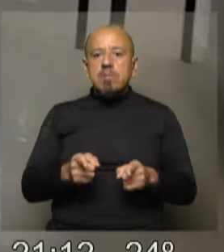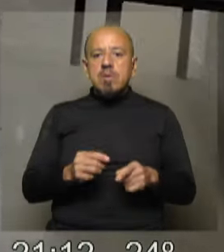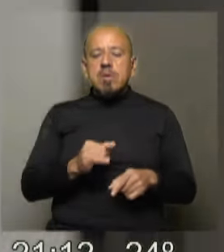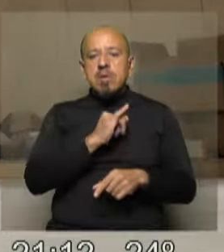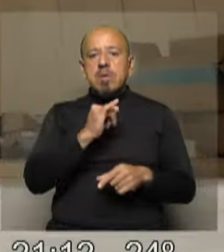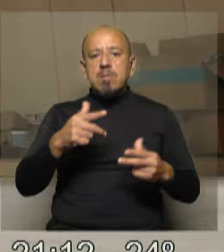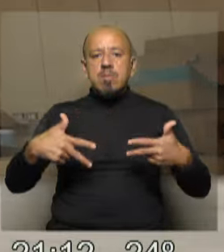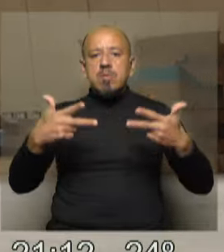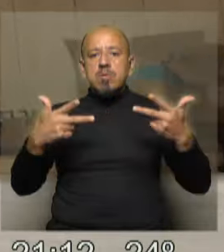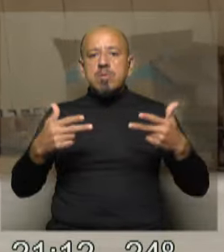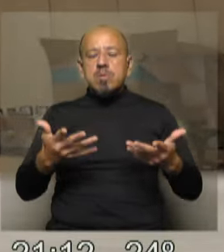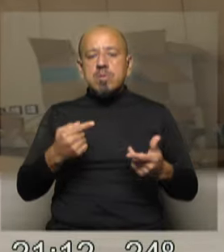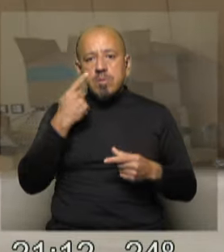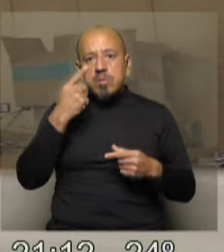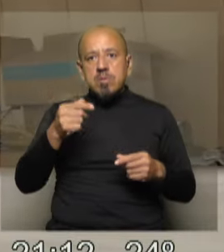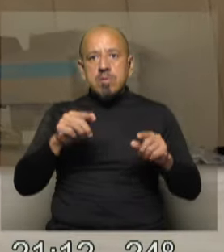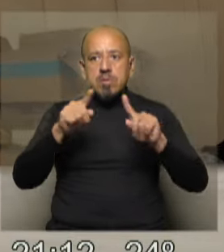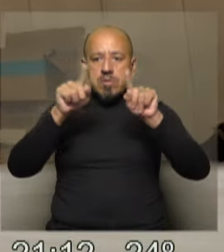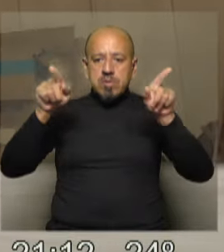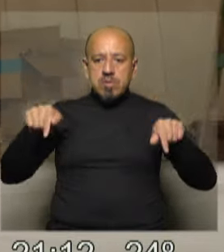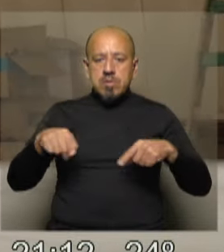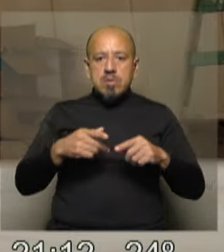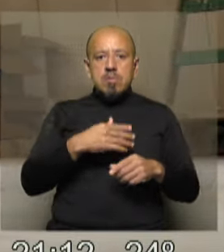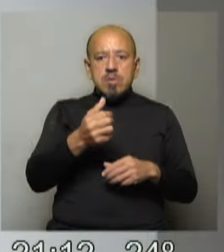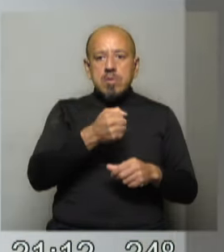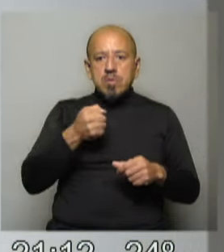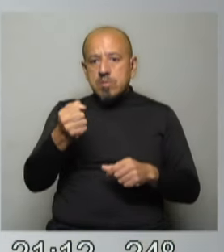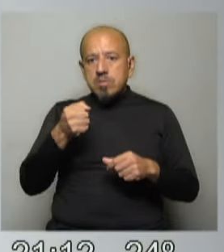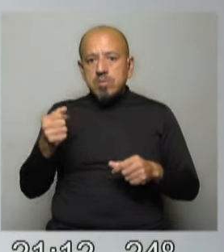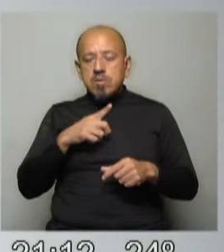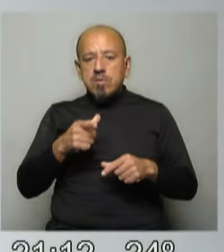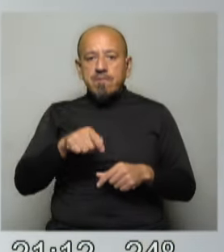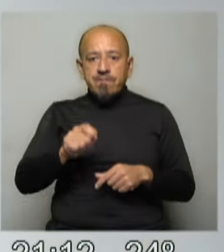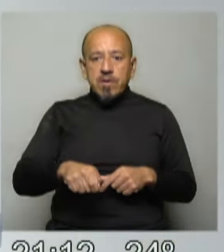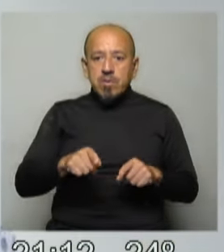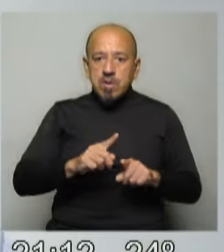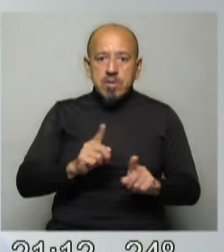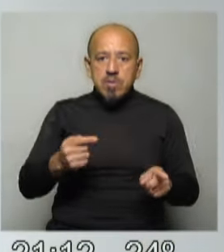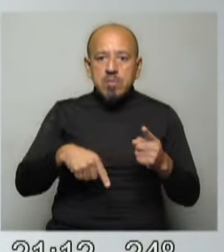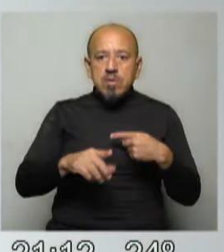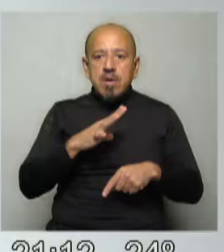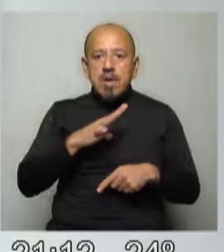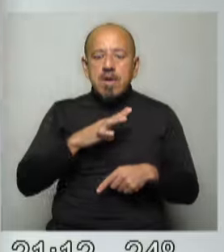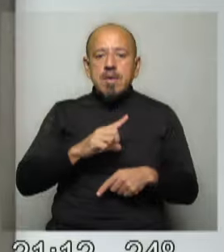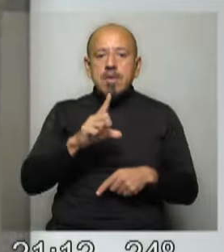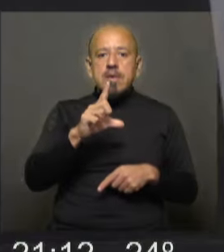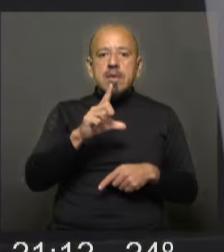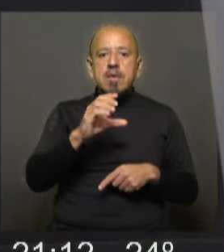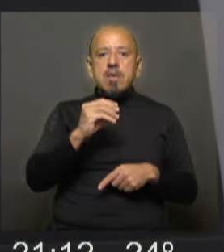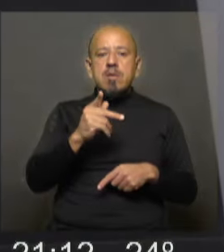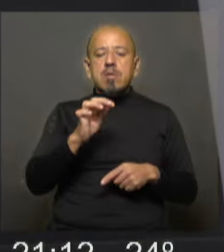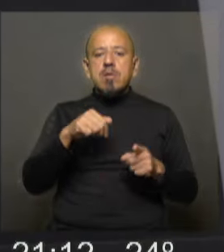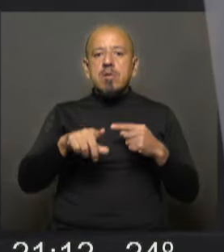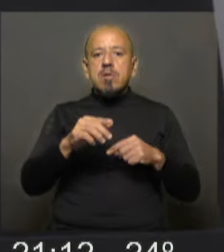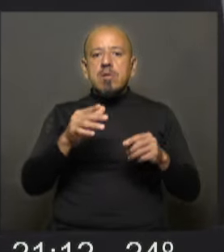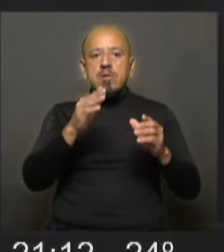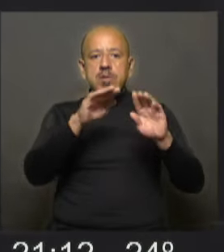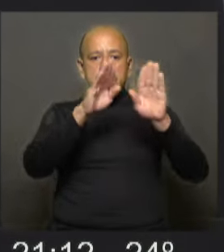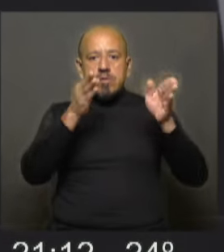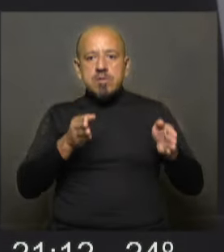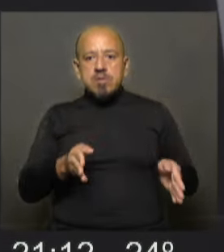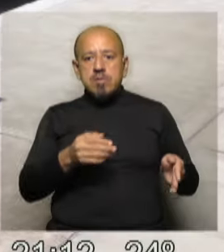estaban mostrando los lockers, porque si bien las organizaciones no pueden tener un puesto fijo, sí van a tener lockers, entonces pueden tener